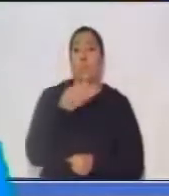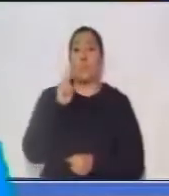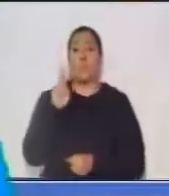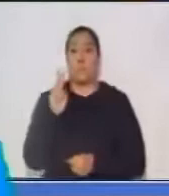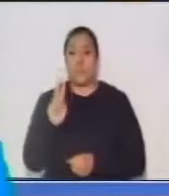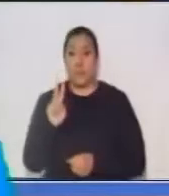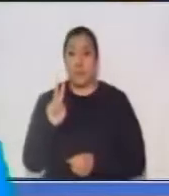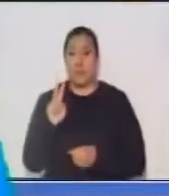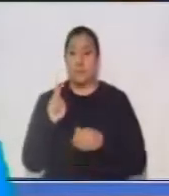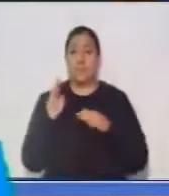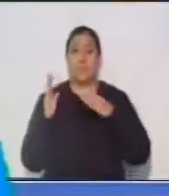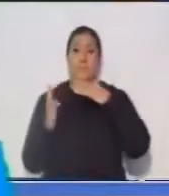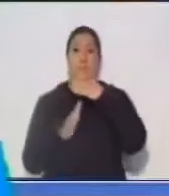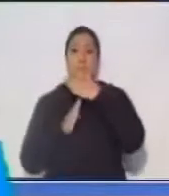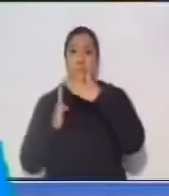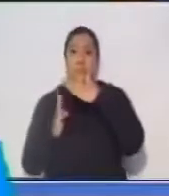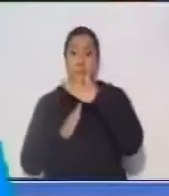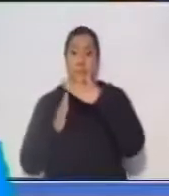base